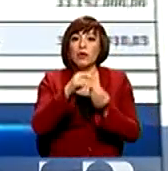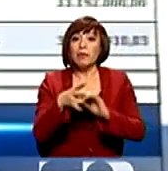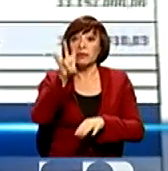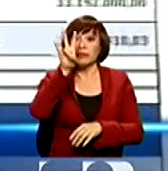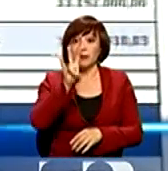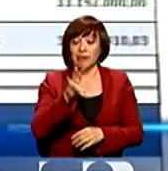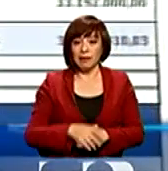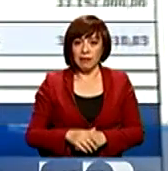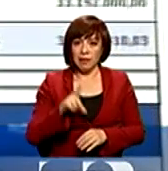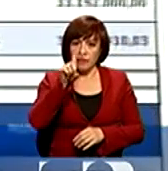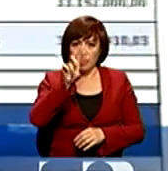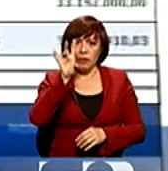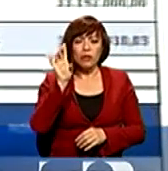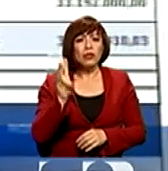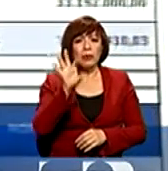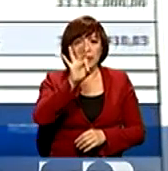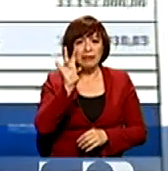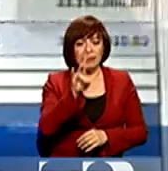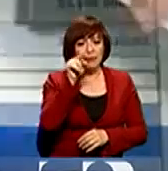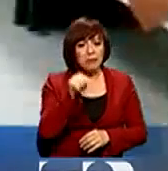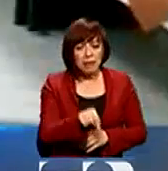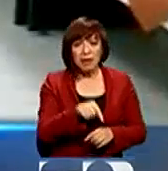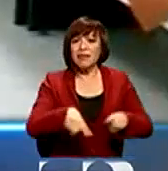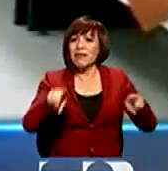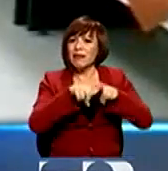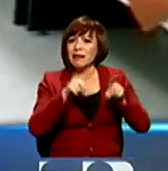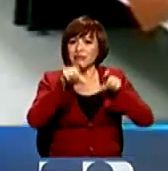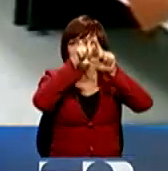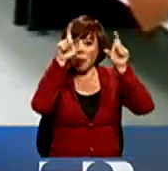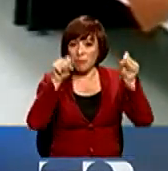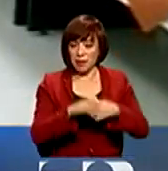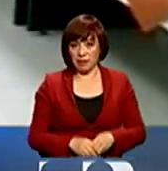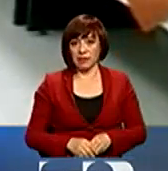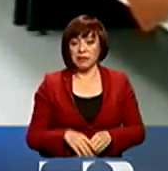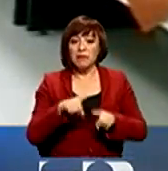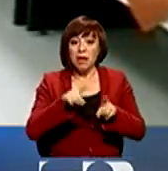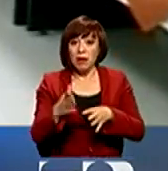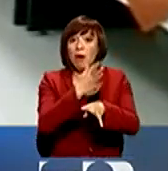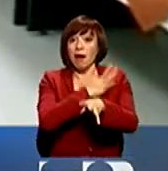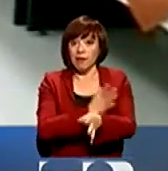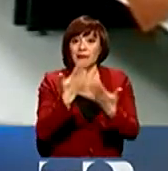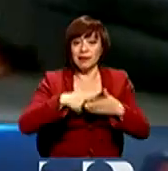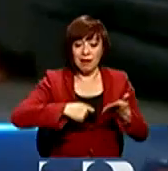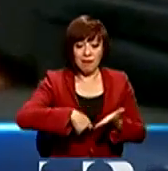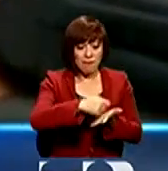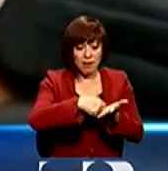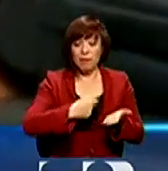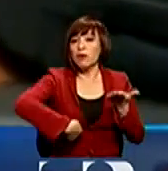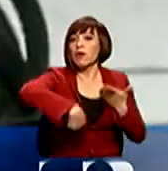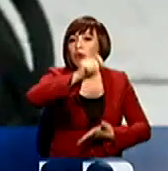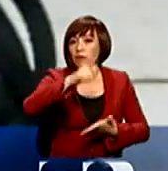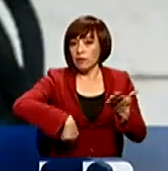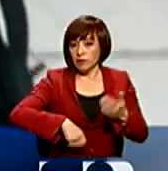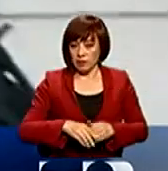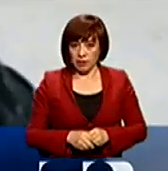los 190 mil proveedores del Estado a nivel nacional. Pues antes de firmar el contrato por 13 millones de dólares con el Ministerio de Justicia para la adjudicación de